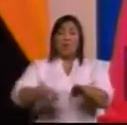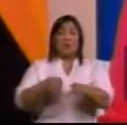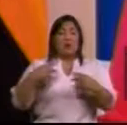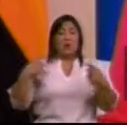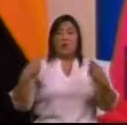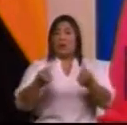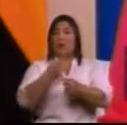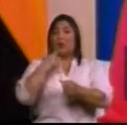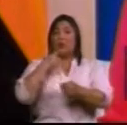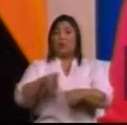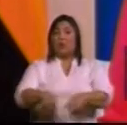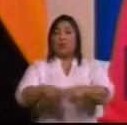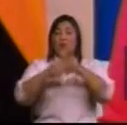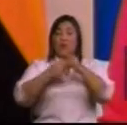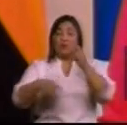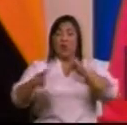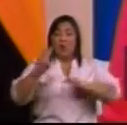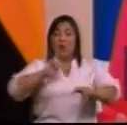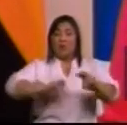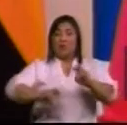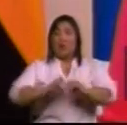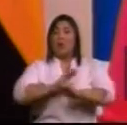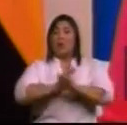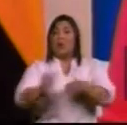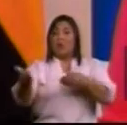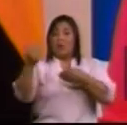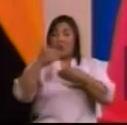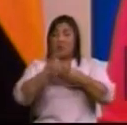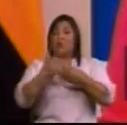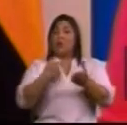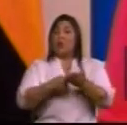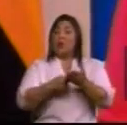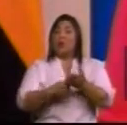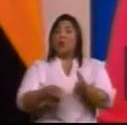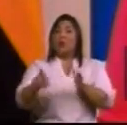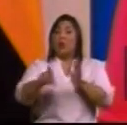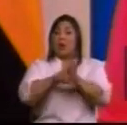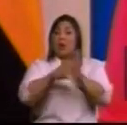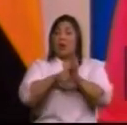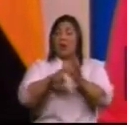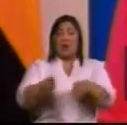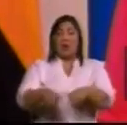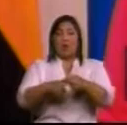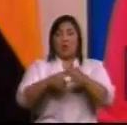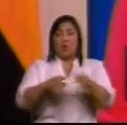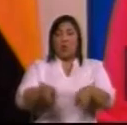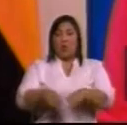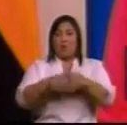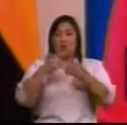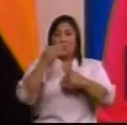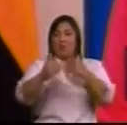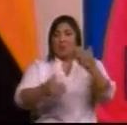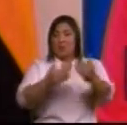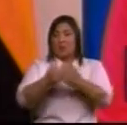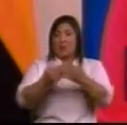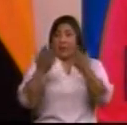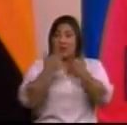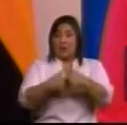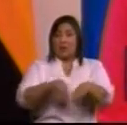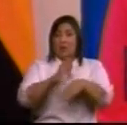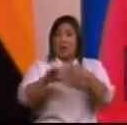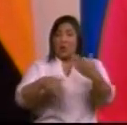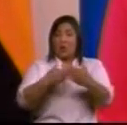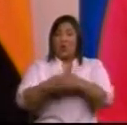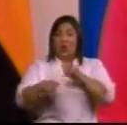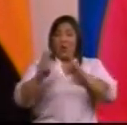inmediatamente se han iniciado las investigaciones. Estamos dentro del término que nos da la ley para proseguir en ellas. Inmediatamente terminadas